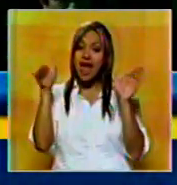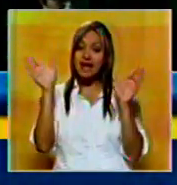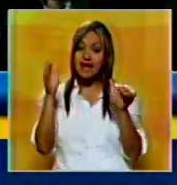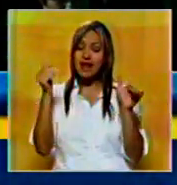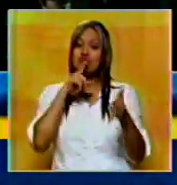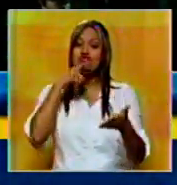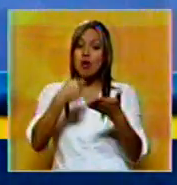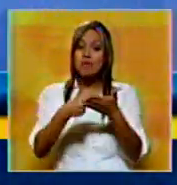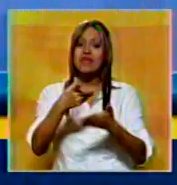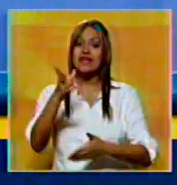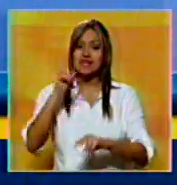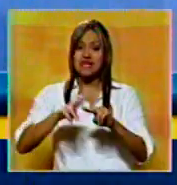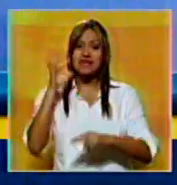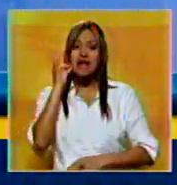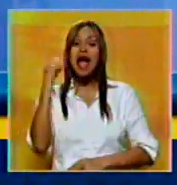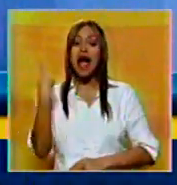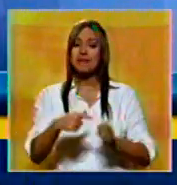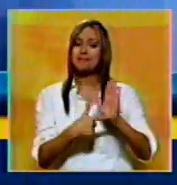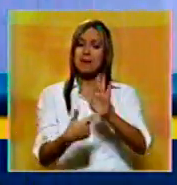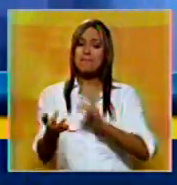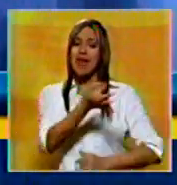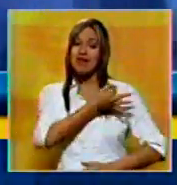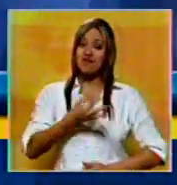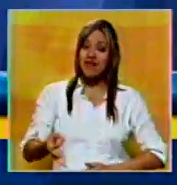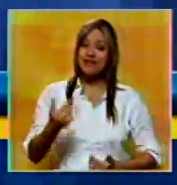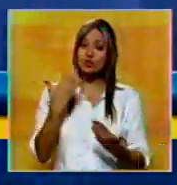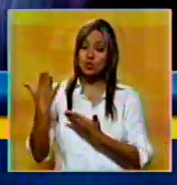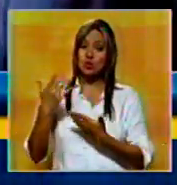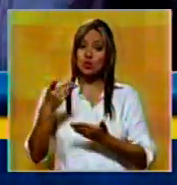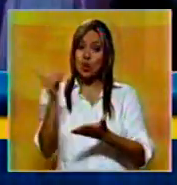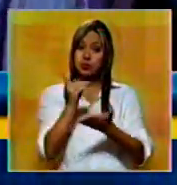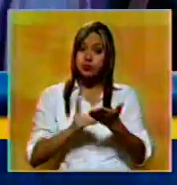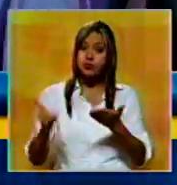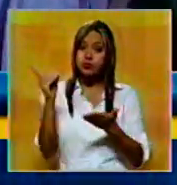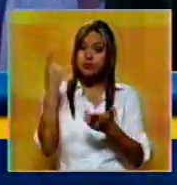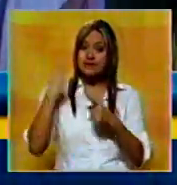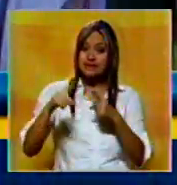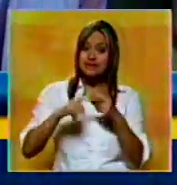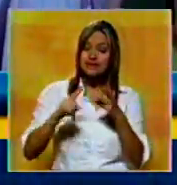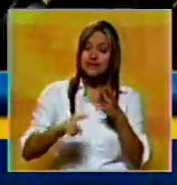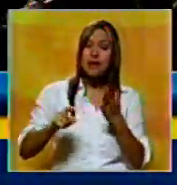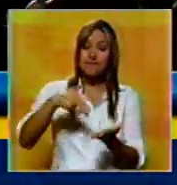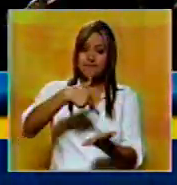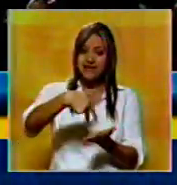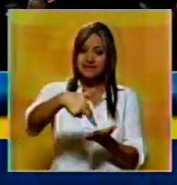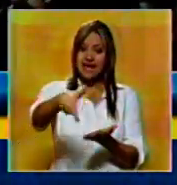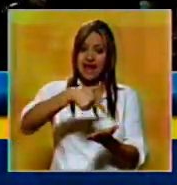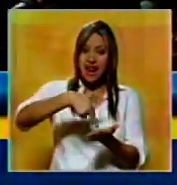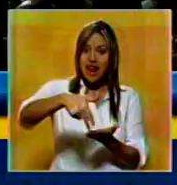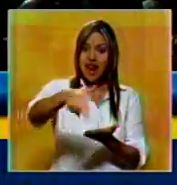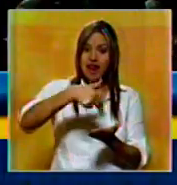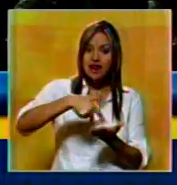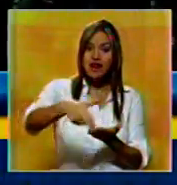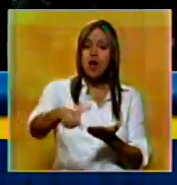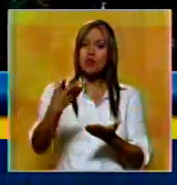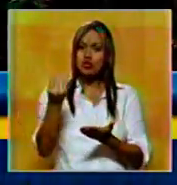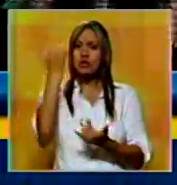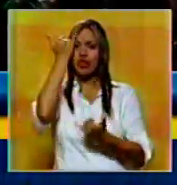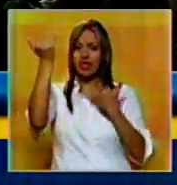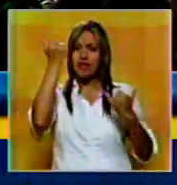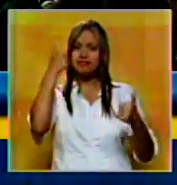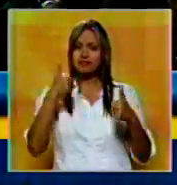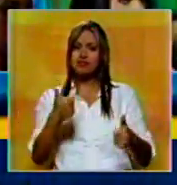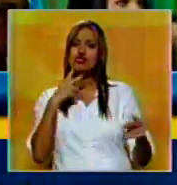Mayela Fashion Night se expuso sus piezas más destacadas a través de distintas pasarelas temáticas y muy creativas,